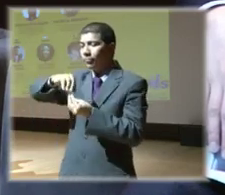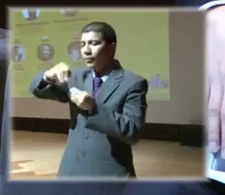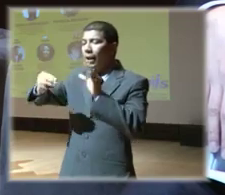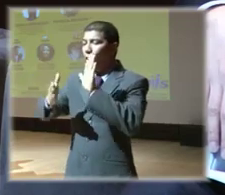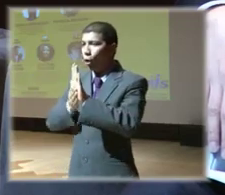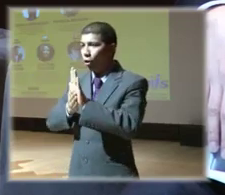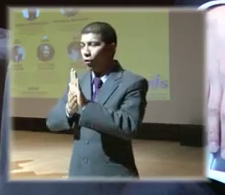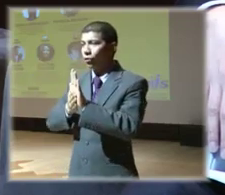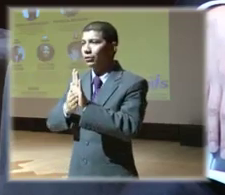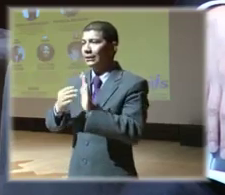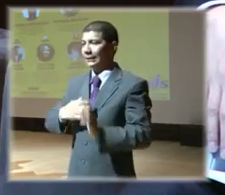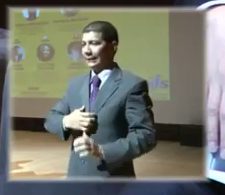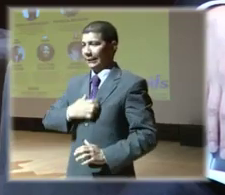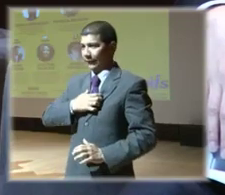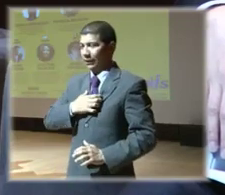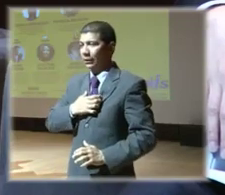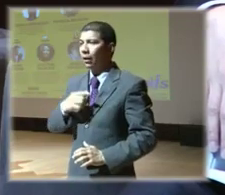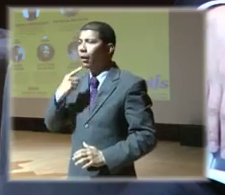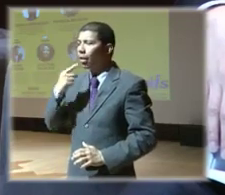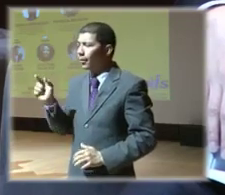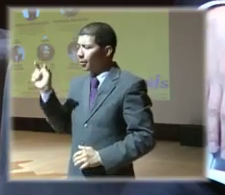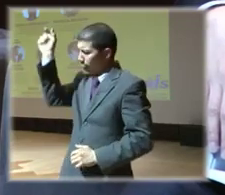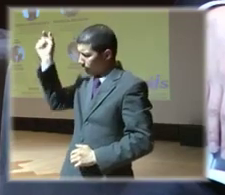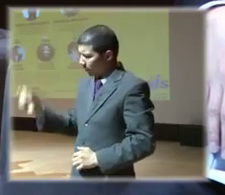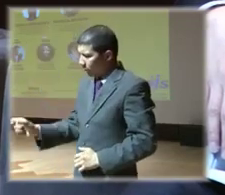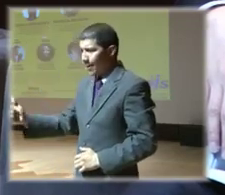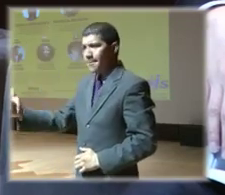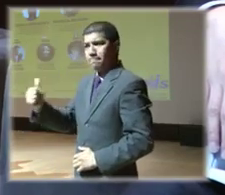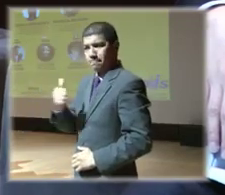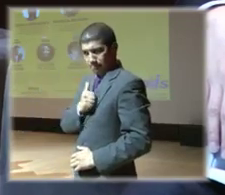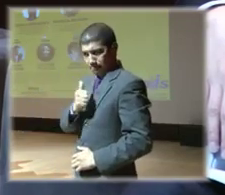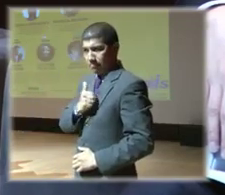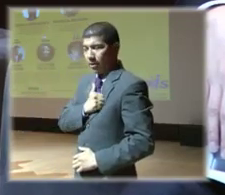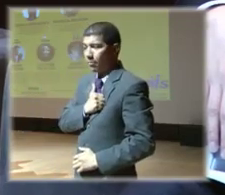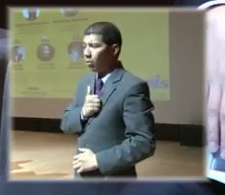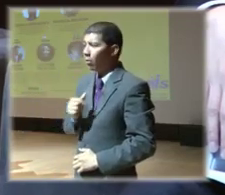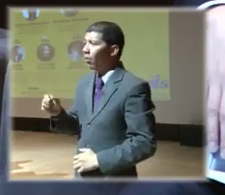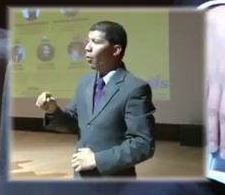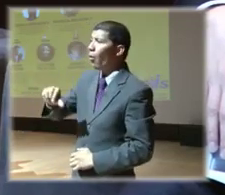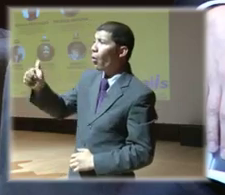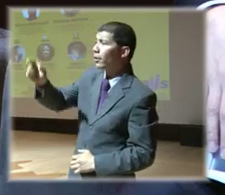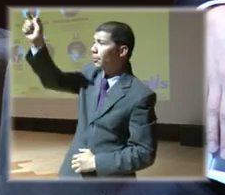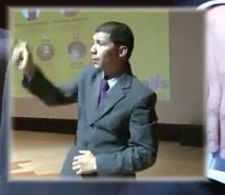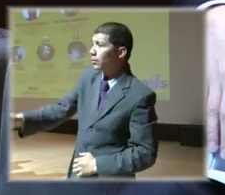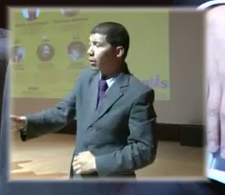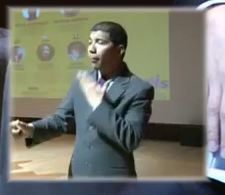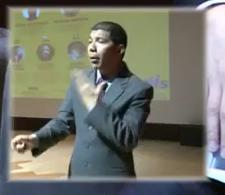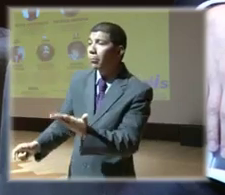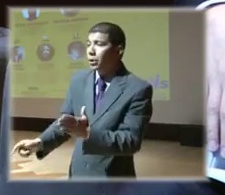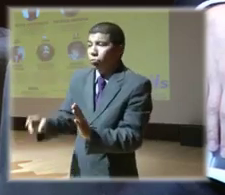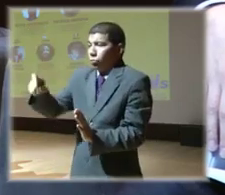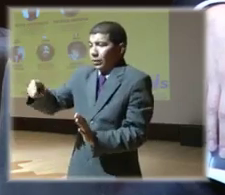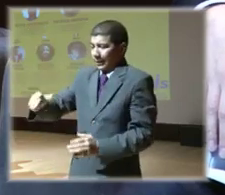la capacidad de una persona para obligarse por sí misma sin que medie autorización de una tercera